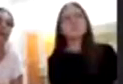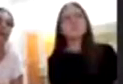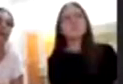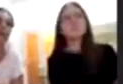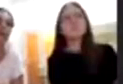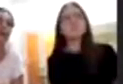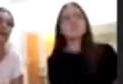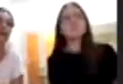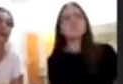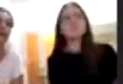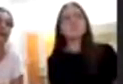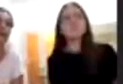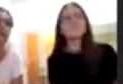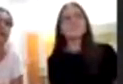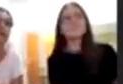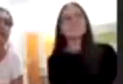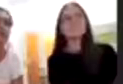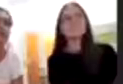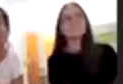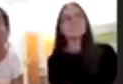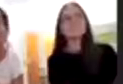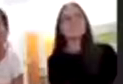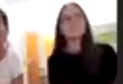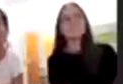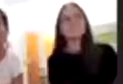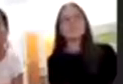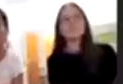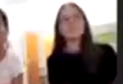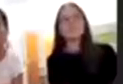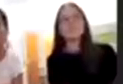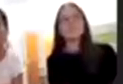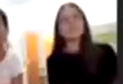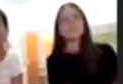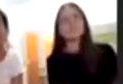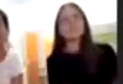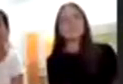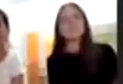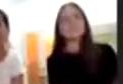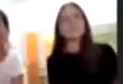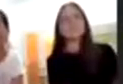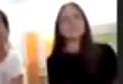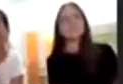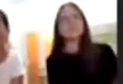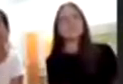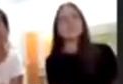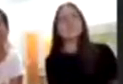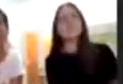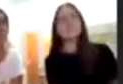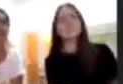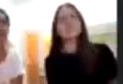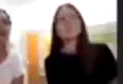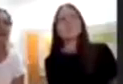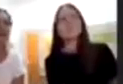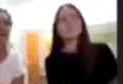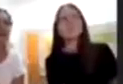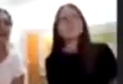parte industrial, cómo las especies nativas se pueden encontrar fácilmente en agrupaciones originales,